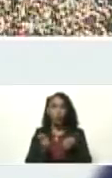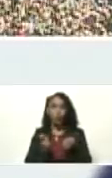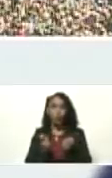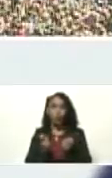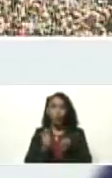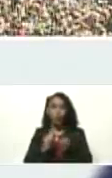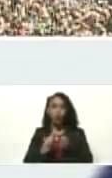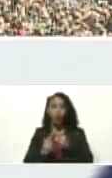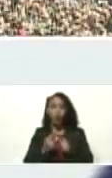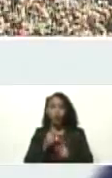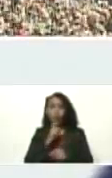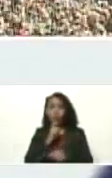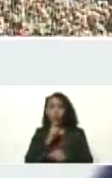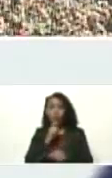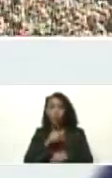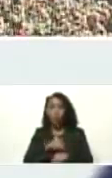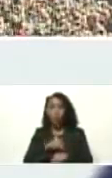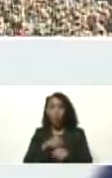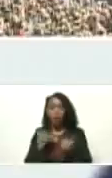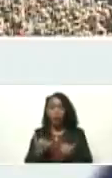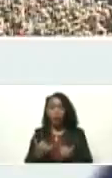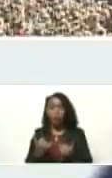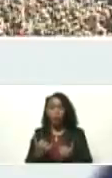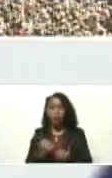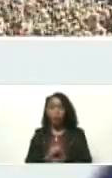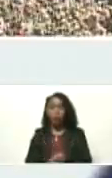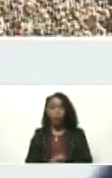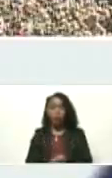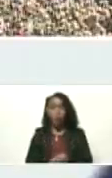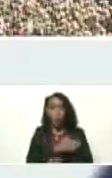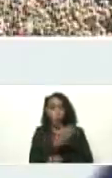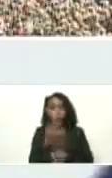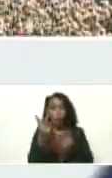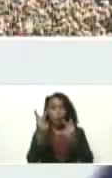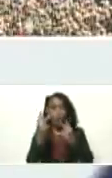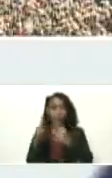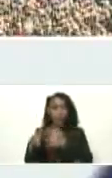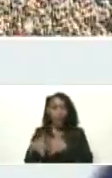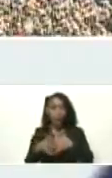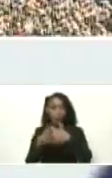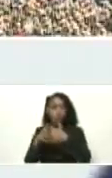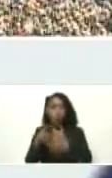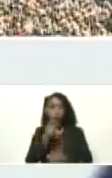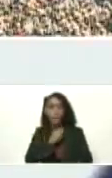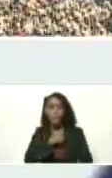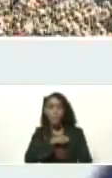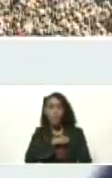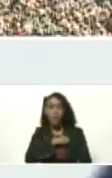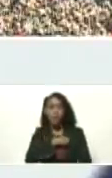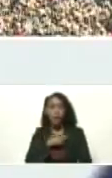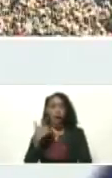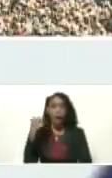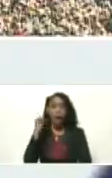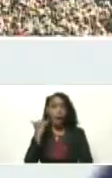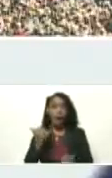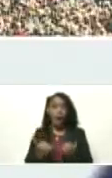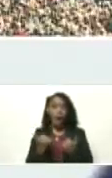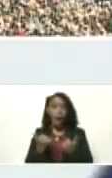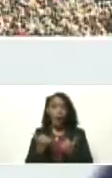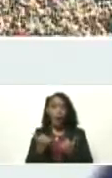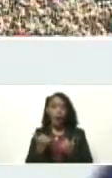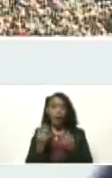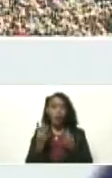Cosa difícil en los tiempos de ahora. Ustedes ven que Estados Unidos y España tienen ahora índices